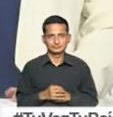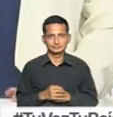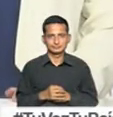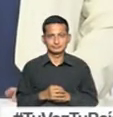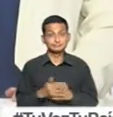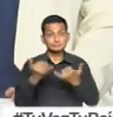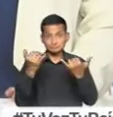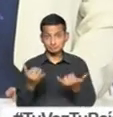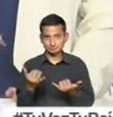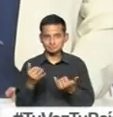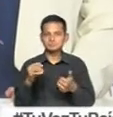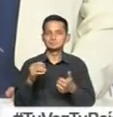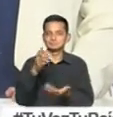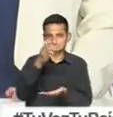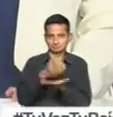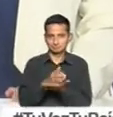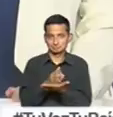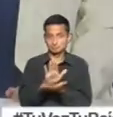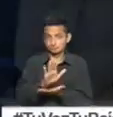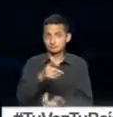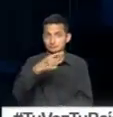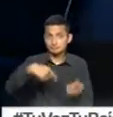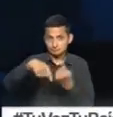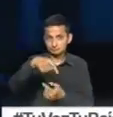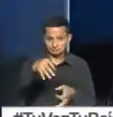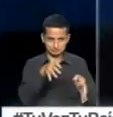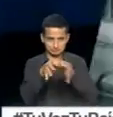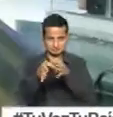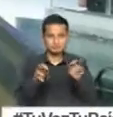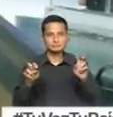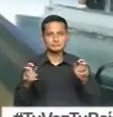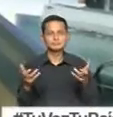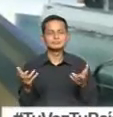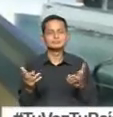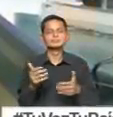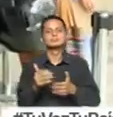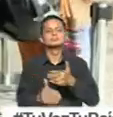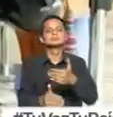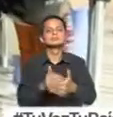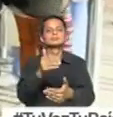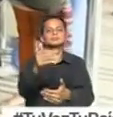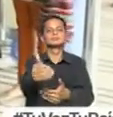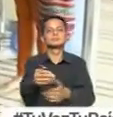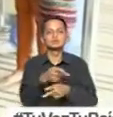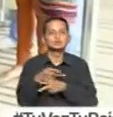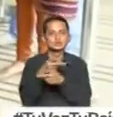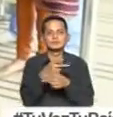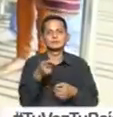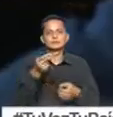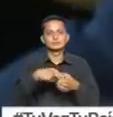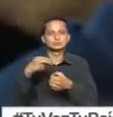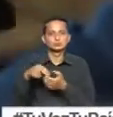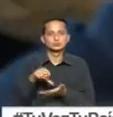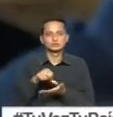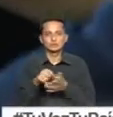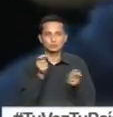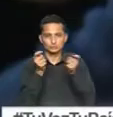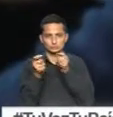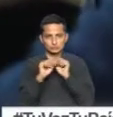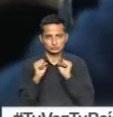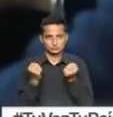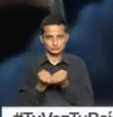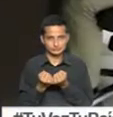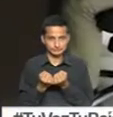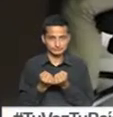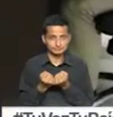Es momento de hacer una primera pausa. Al volver le contamos sobre el proceso que lleva adelante el Consejo de Participación Ciudadana y